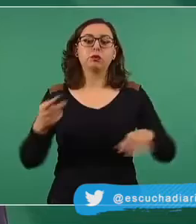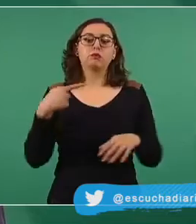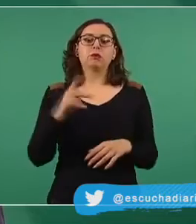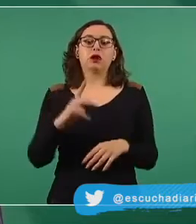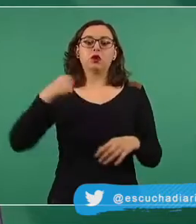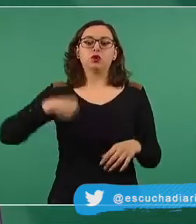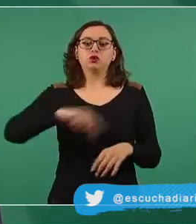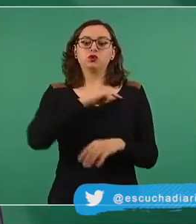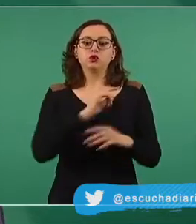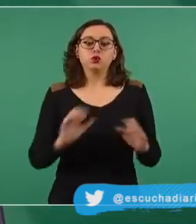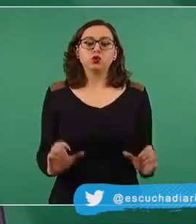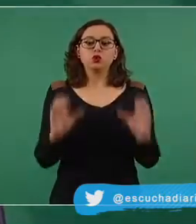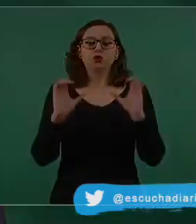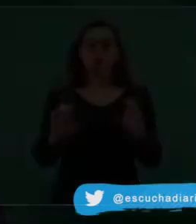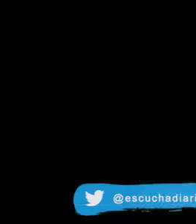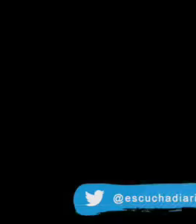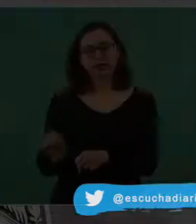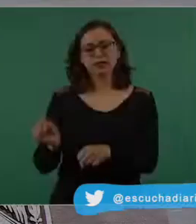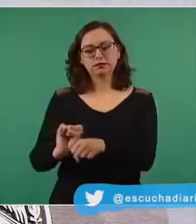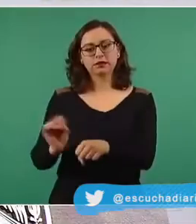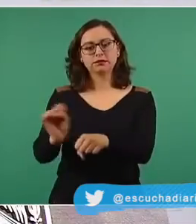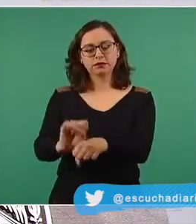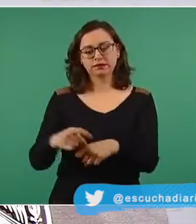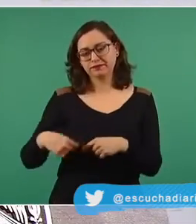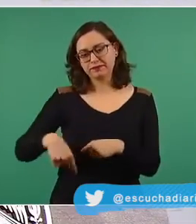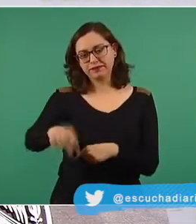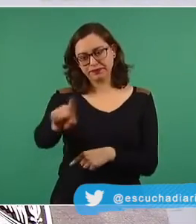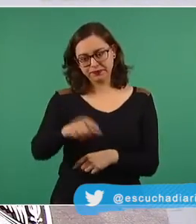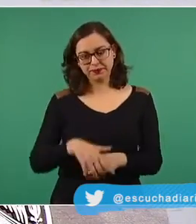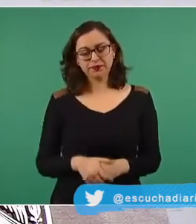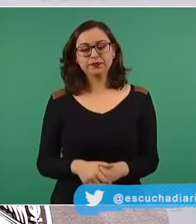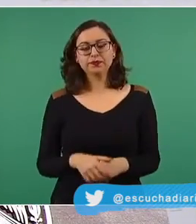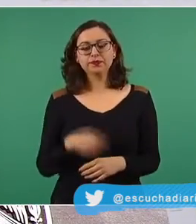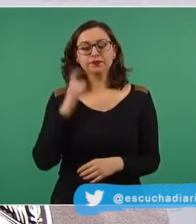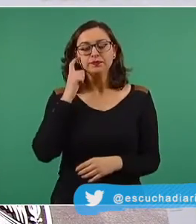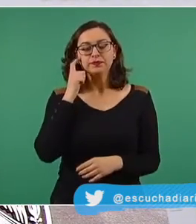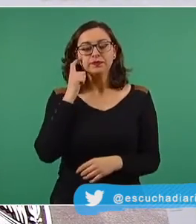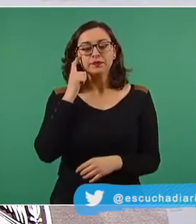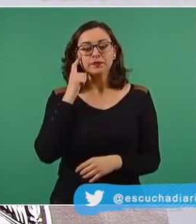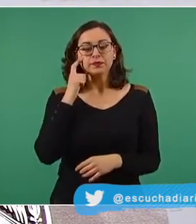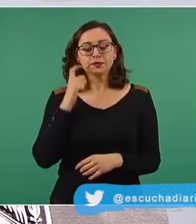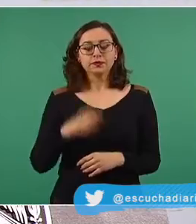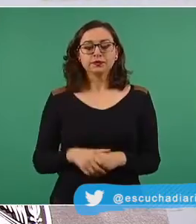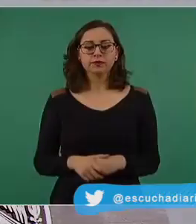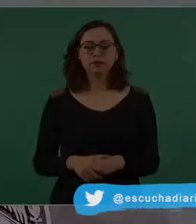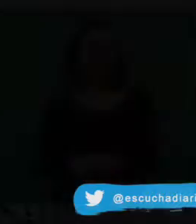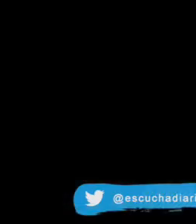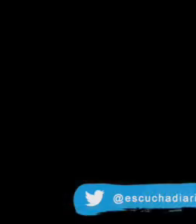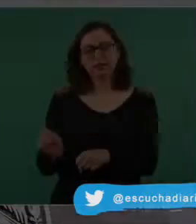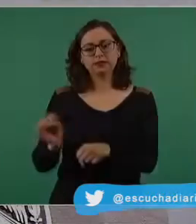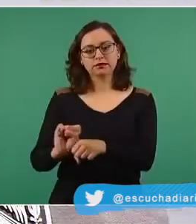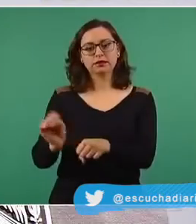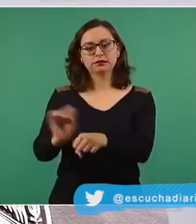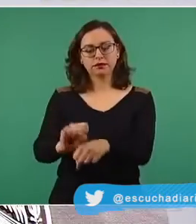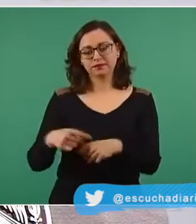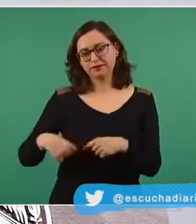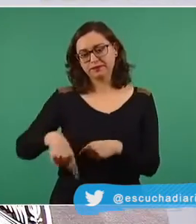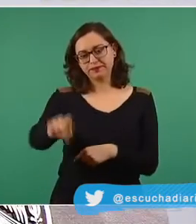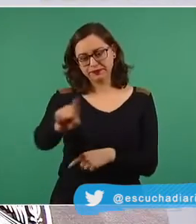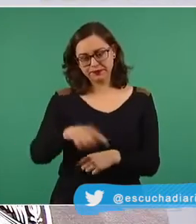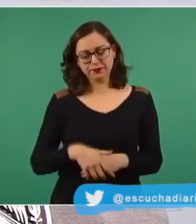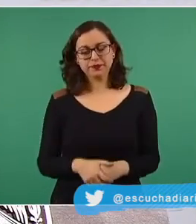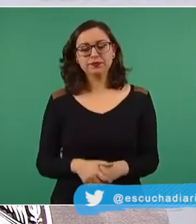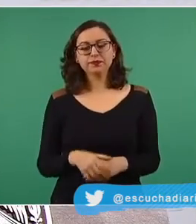2.3 millones de vacunas envasadas contra COVID-19 de Pfizer y CanSino. Para cualquier duda o consulta